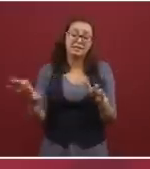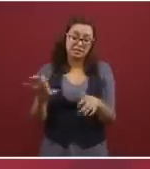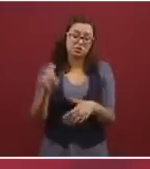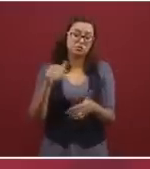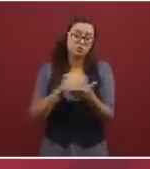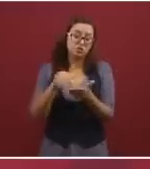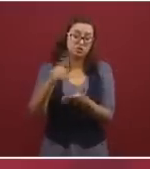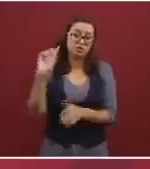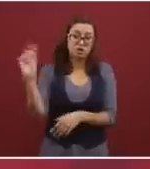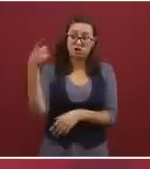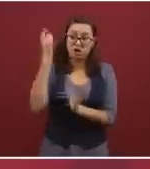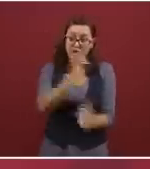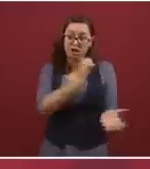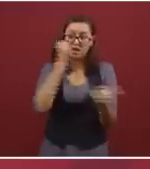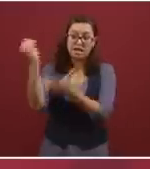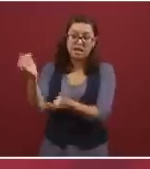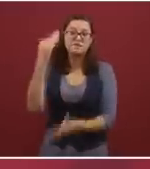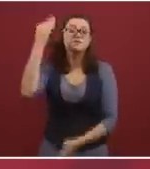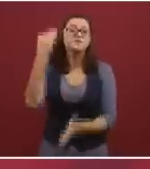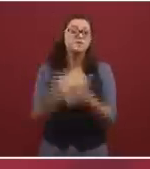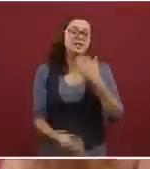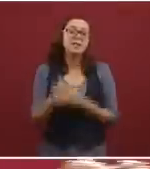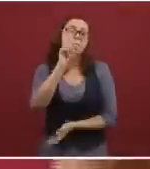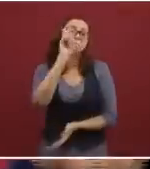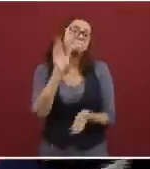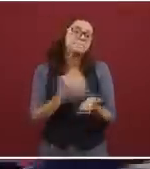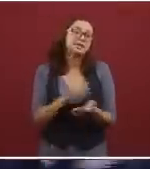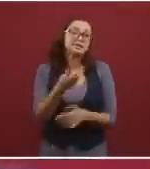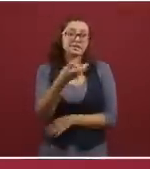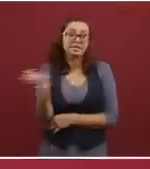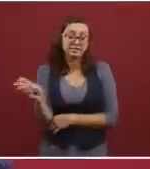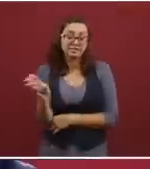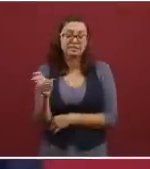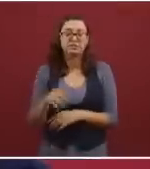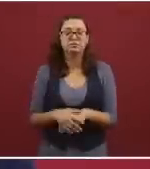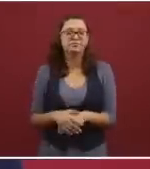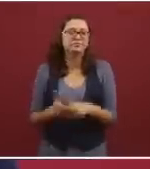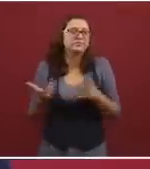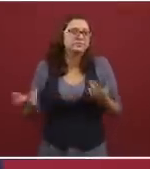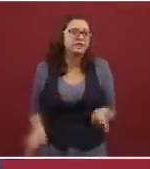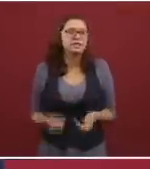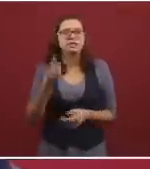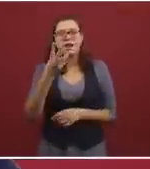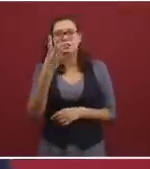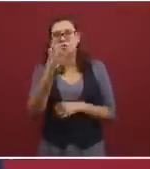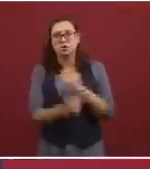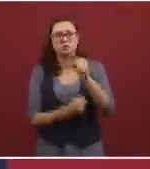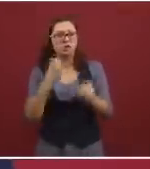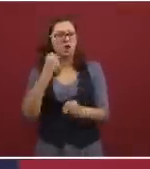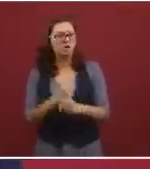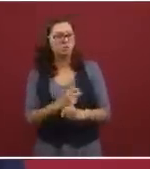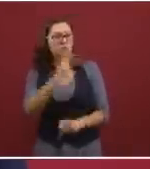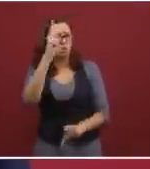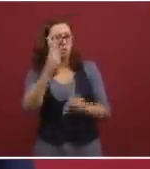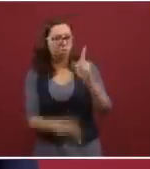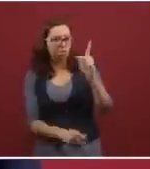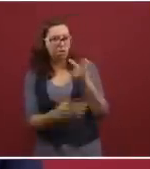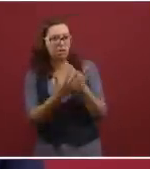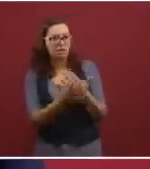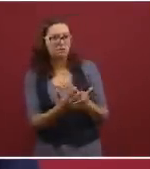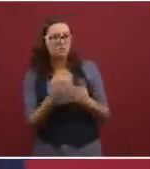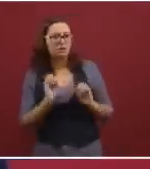poder terminar esto. Esos son proyectos que tienen 3, 4 años que están detenidos, son varios, y